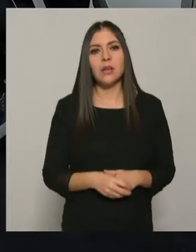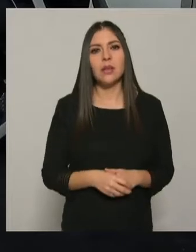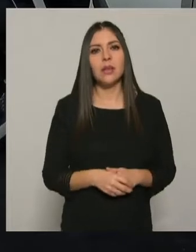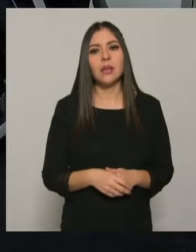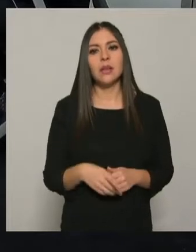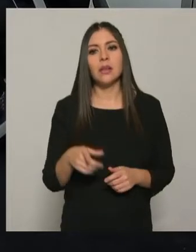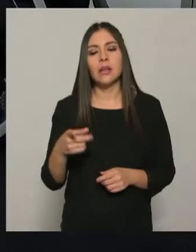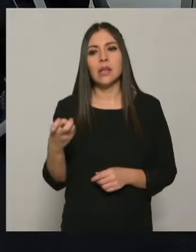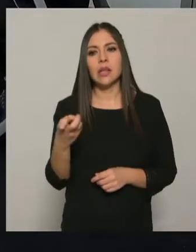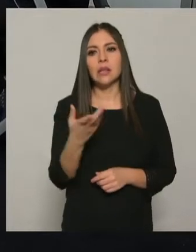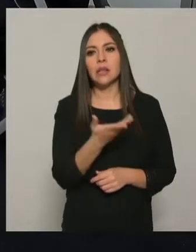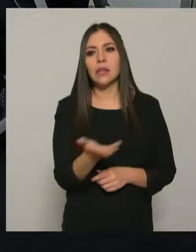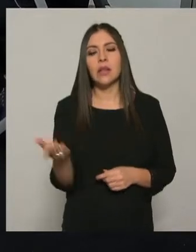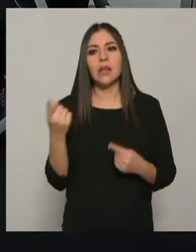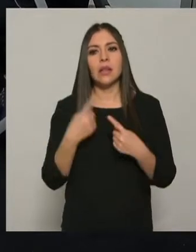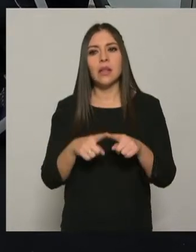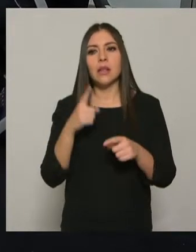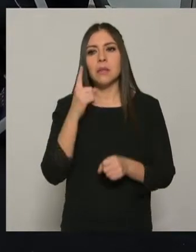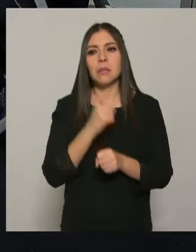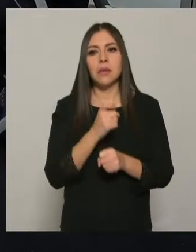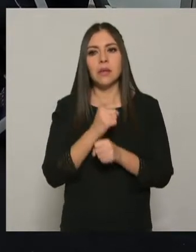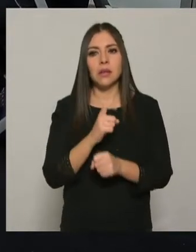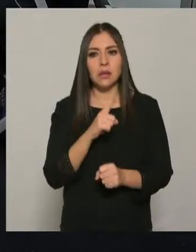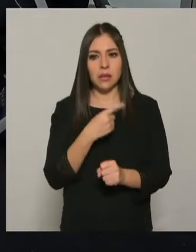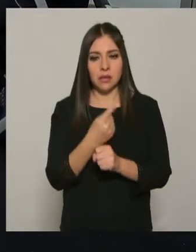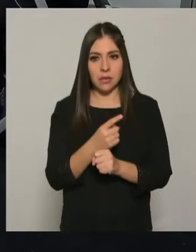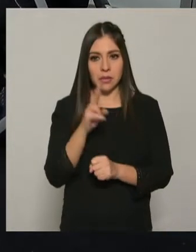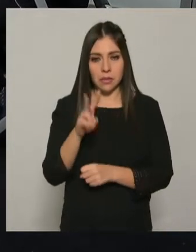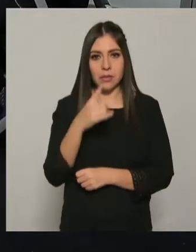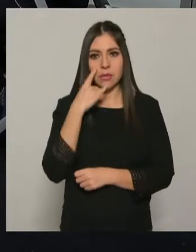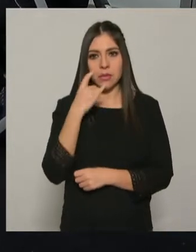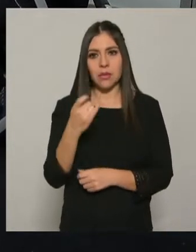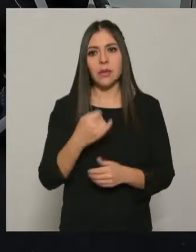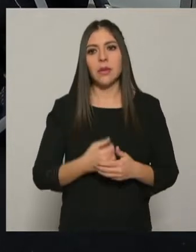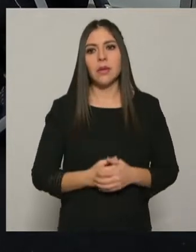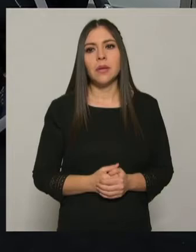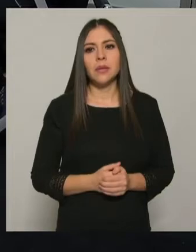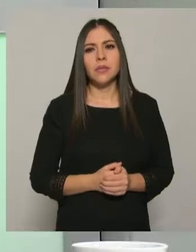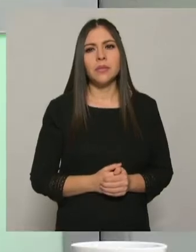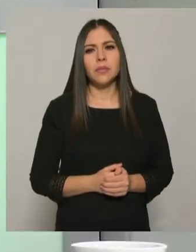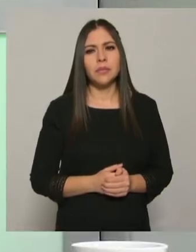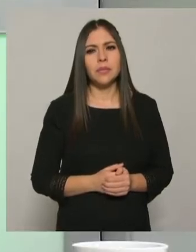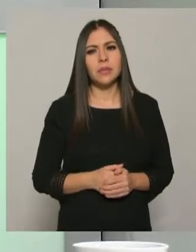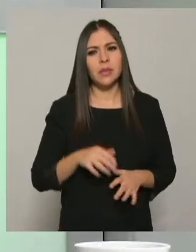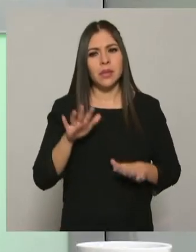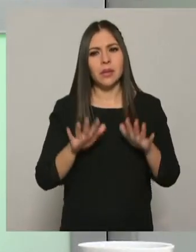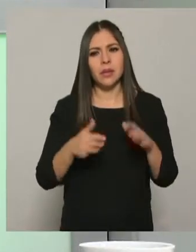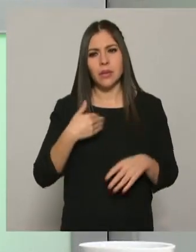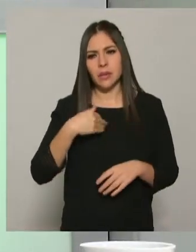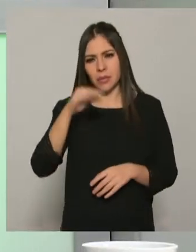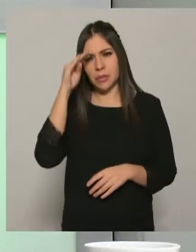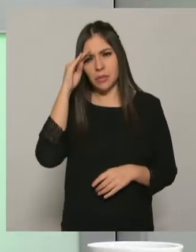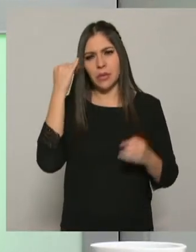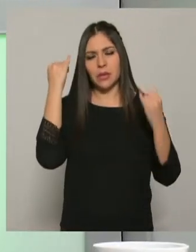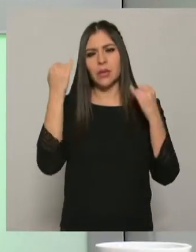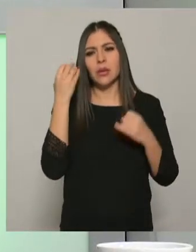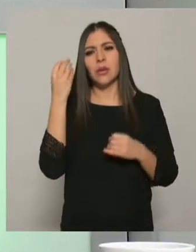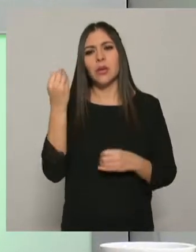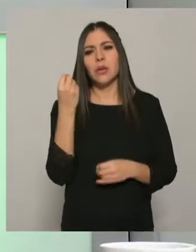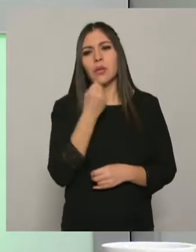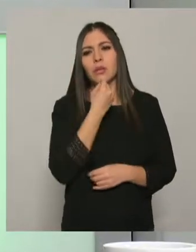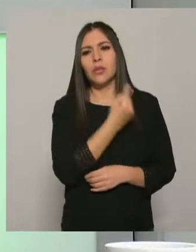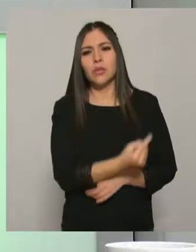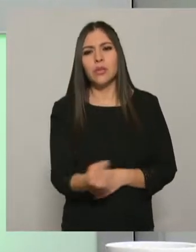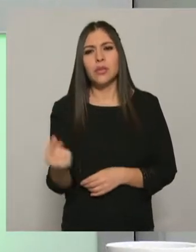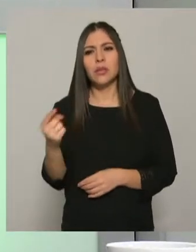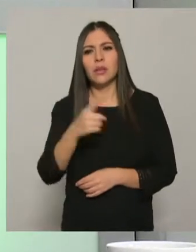género distinto, pues son las primeras que abusan sexualmente. Es curioso, ¿no? Fíjate que a mí lo que me llama la atención es que me pongo a pensar que muchas de esos chicos que se pasaron